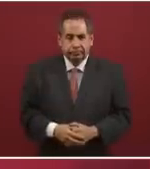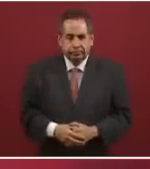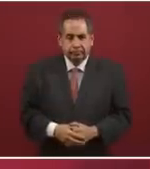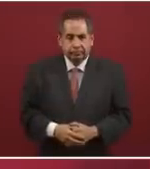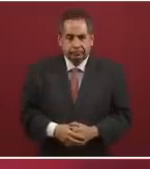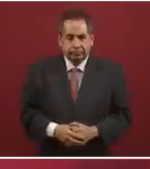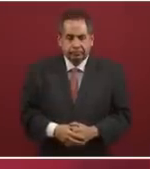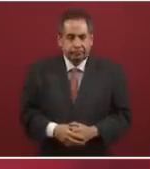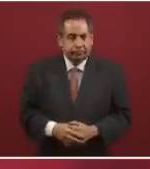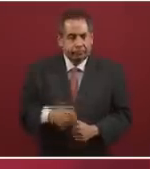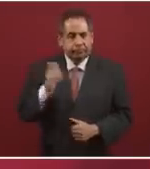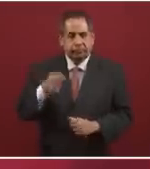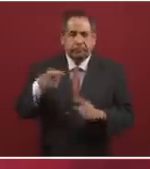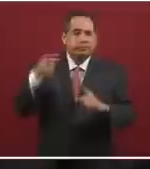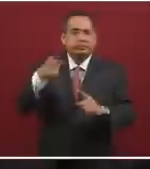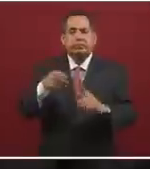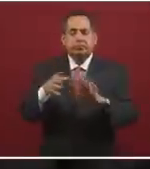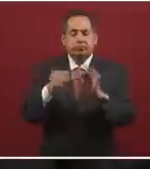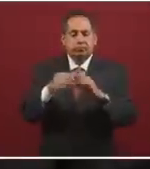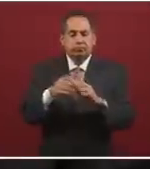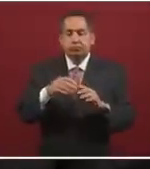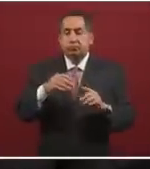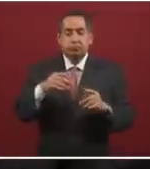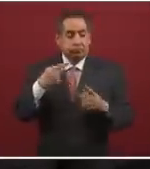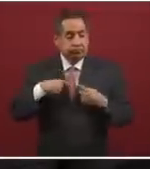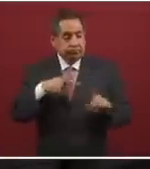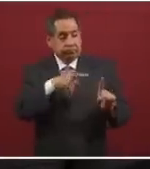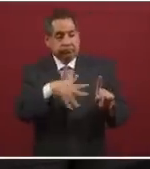que sea algo mal visto,